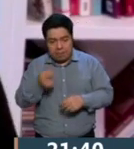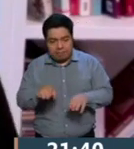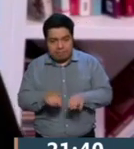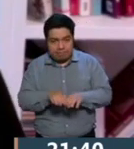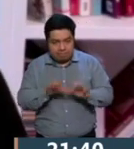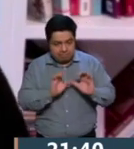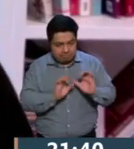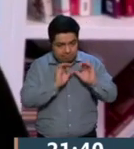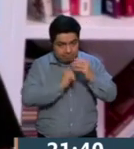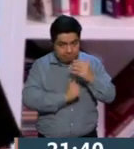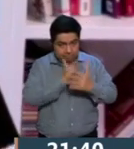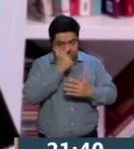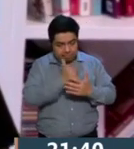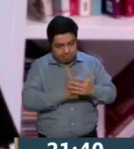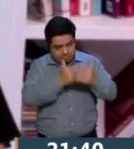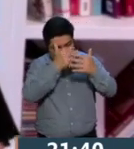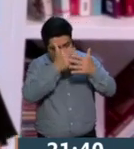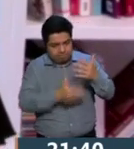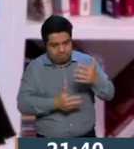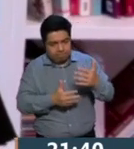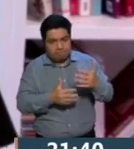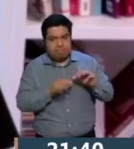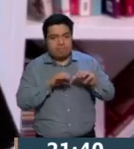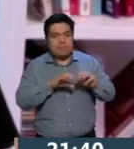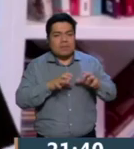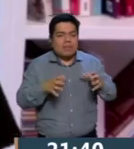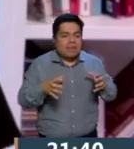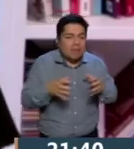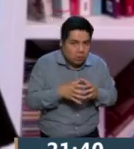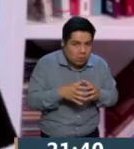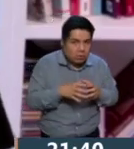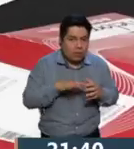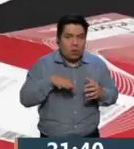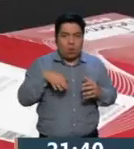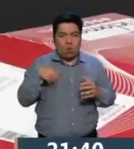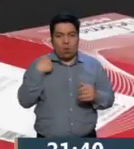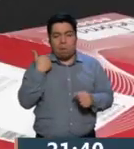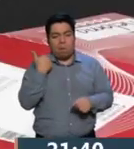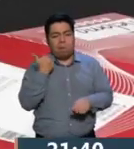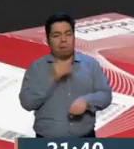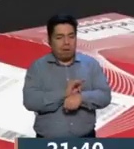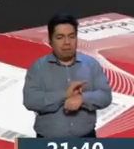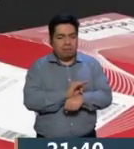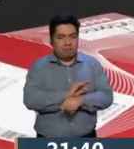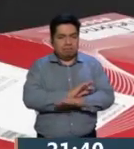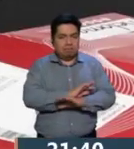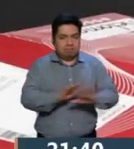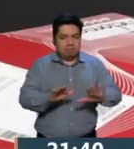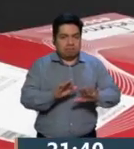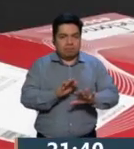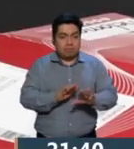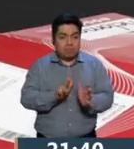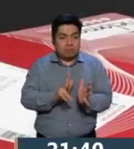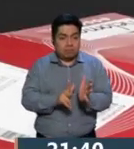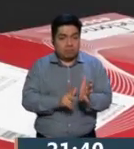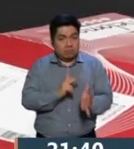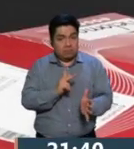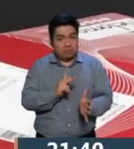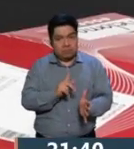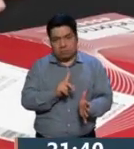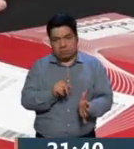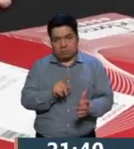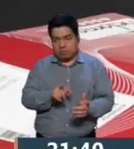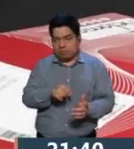padrón electoral simplemente queda resguardado de una manera absolutamente protegida y no tiene que repetirse en la